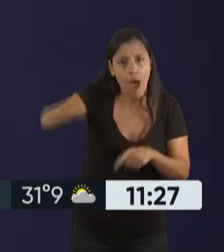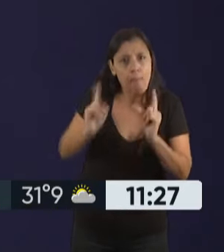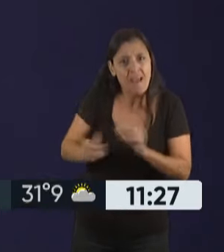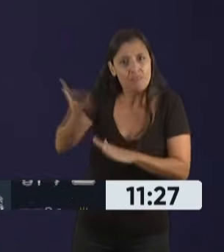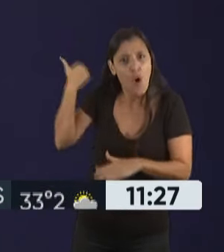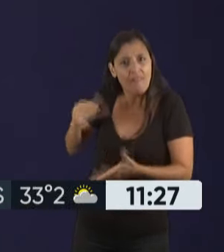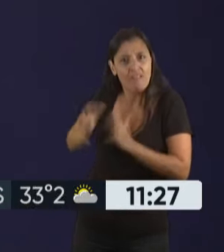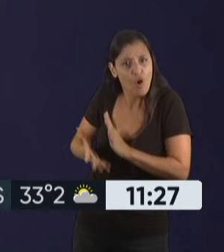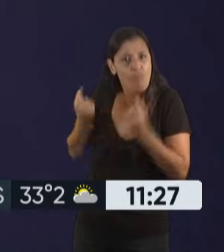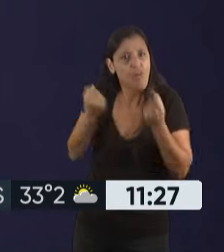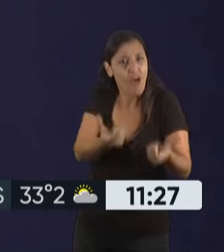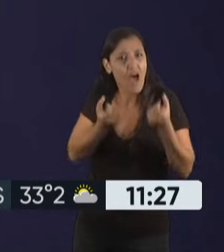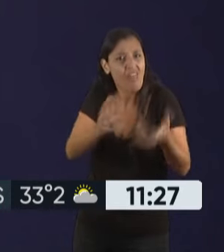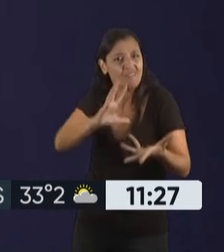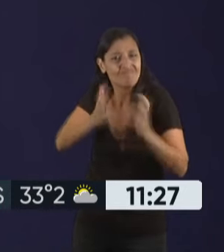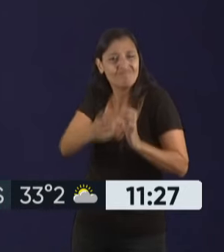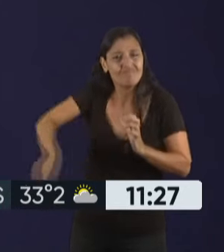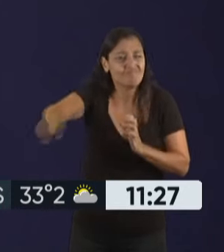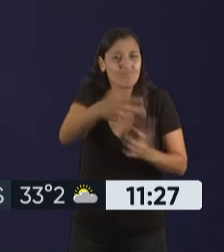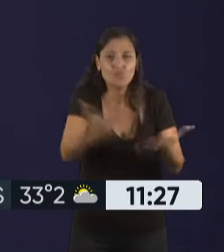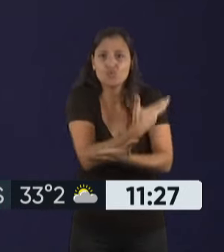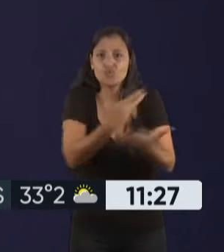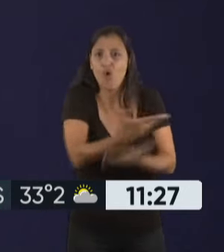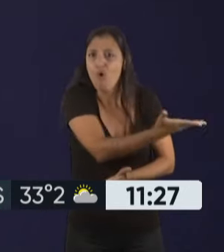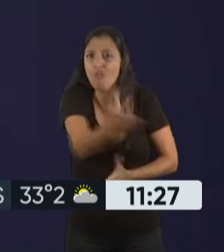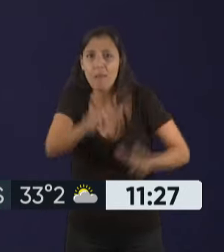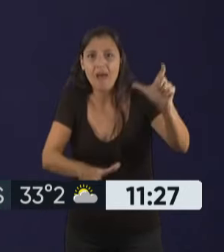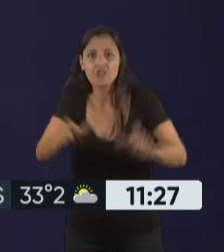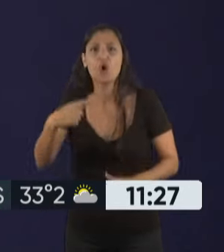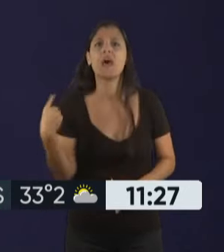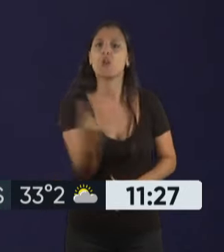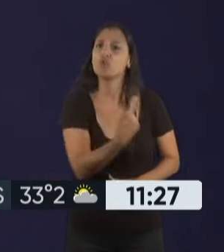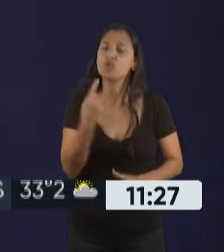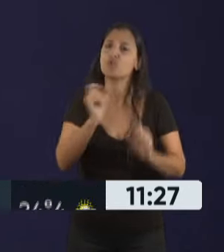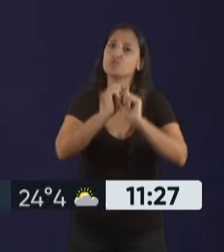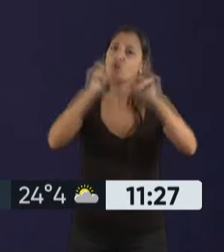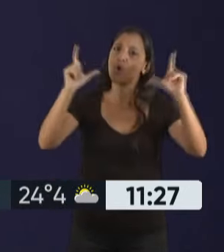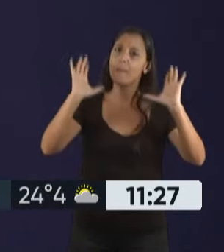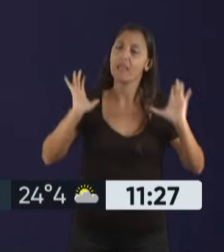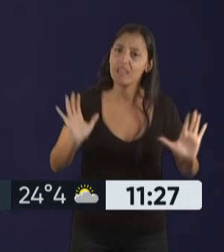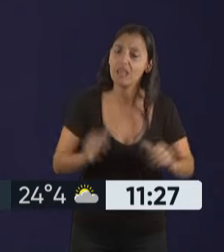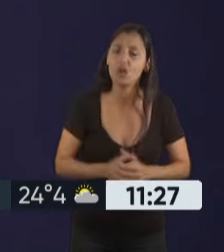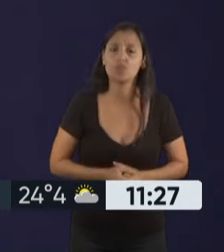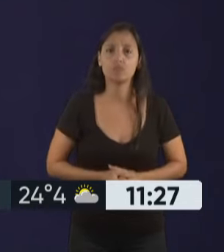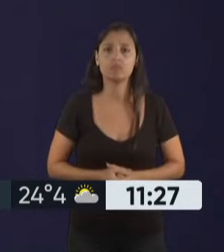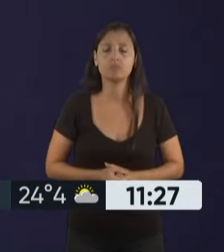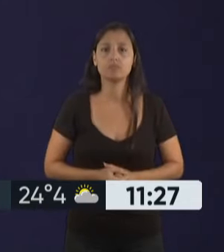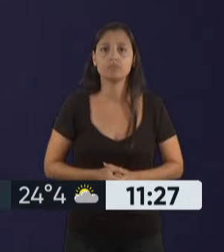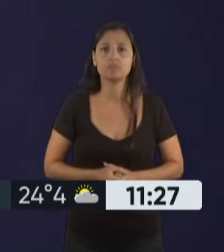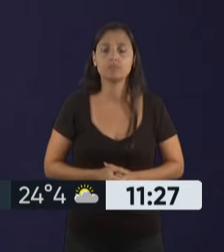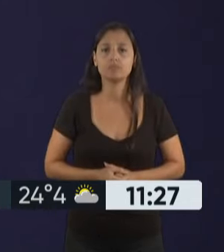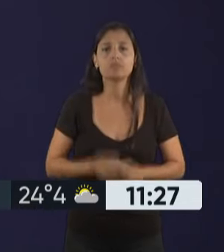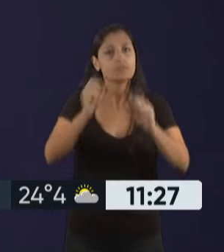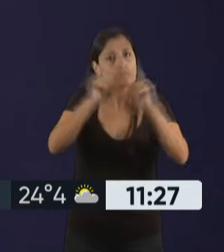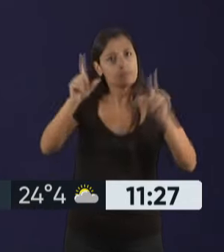la gente me nos sorprende escuchar a